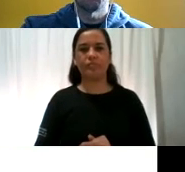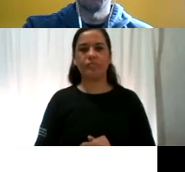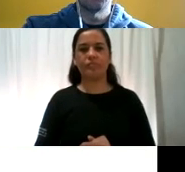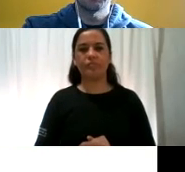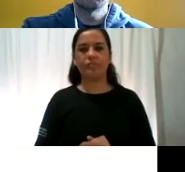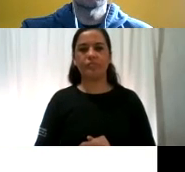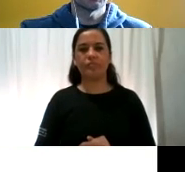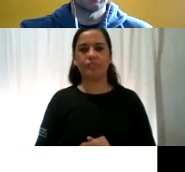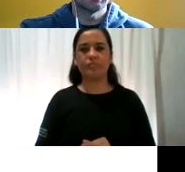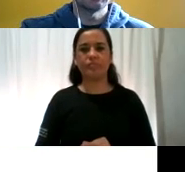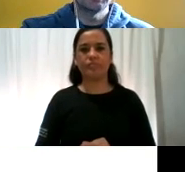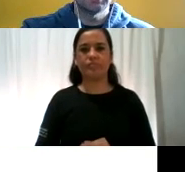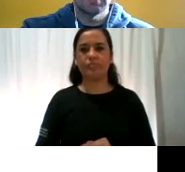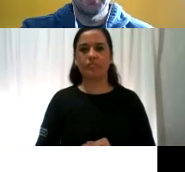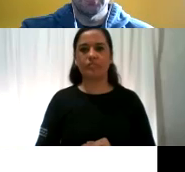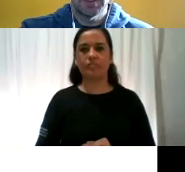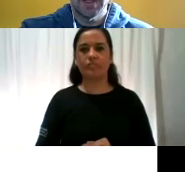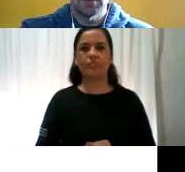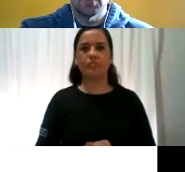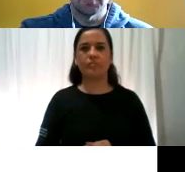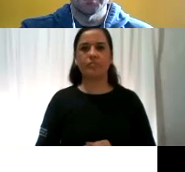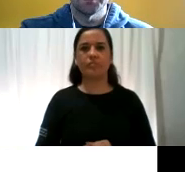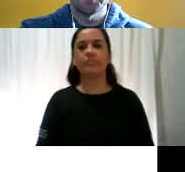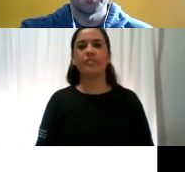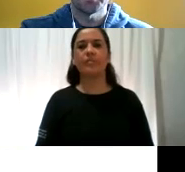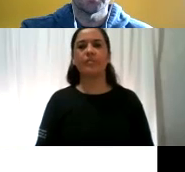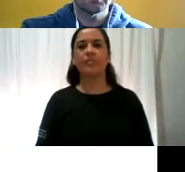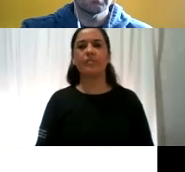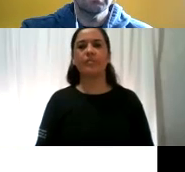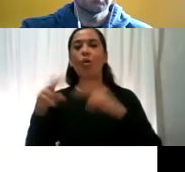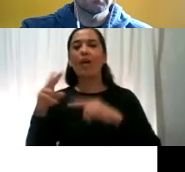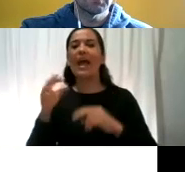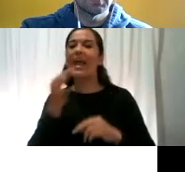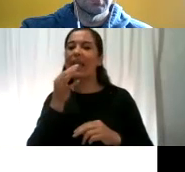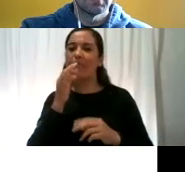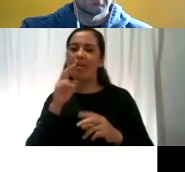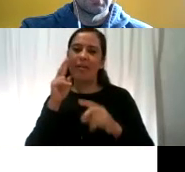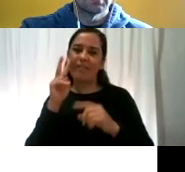83,33%. Volvamos al ejemplo de cálculo.